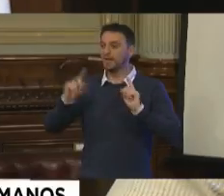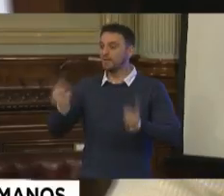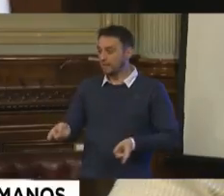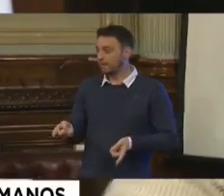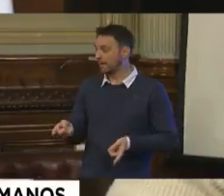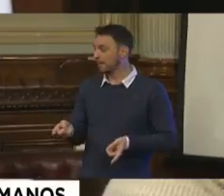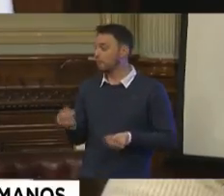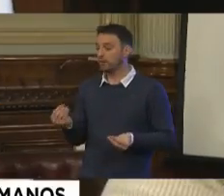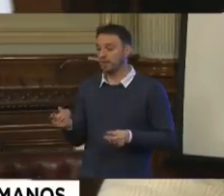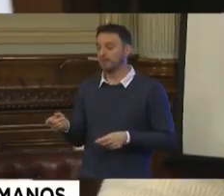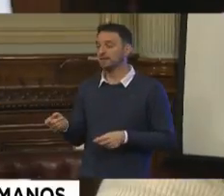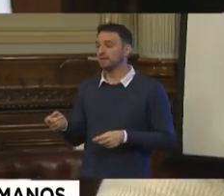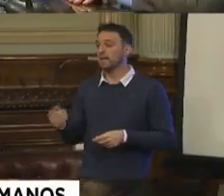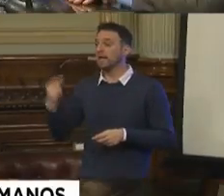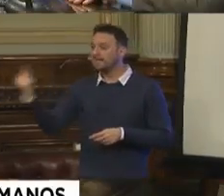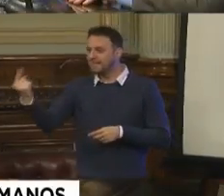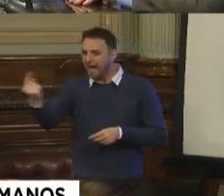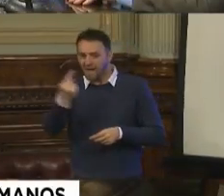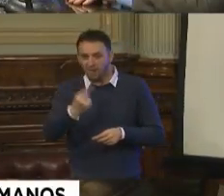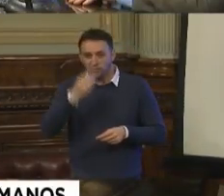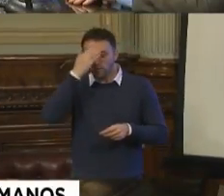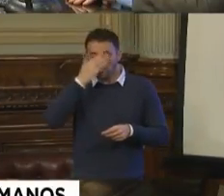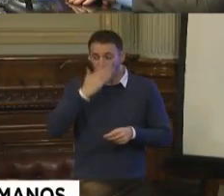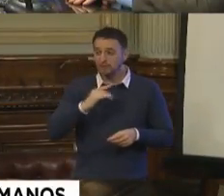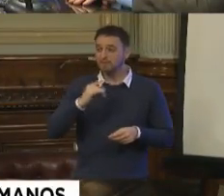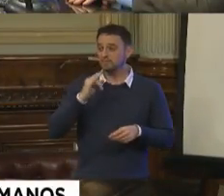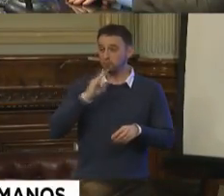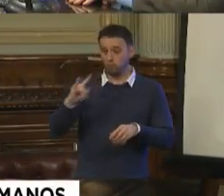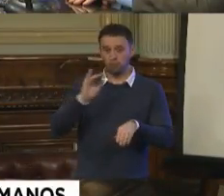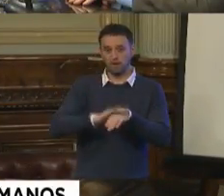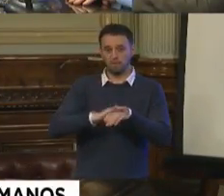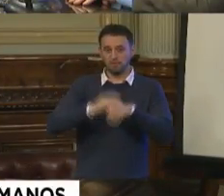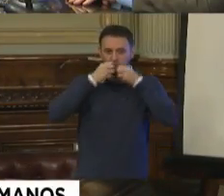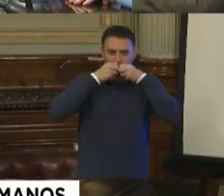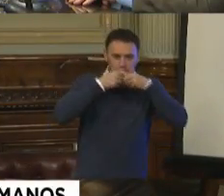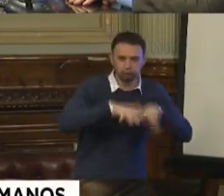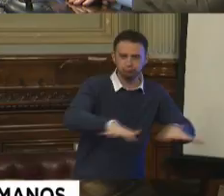porque también está esta concepción de que cada uno de ustedes pueda